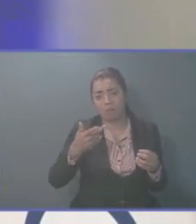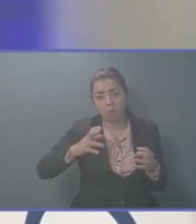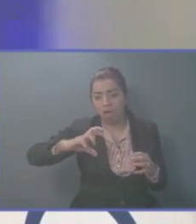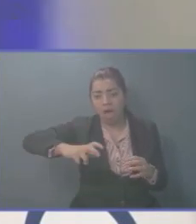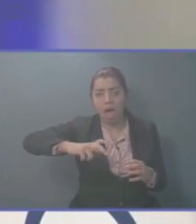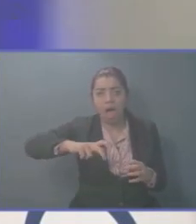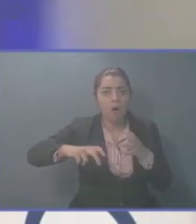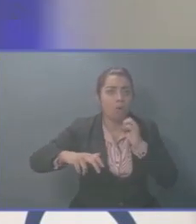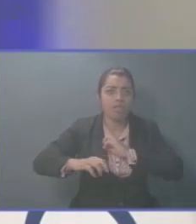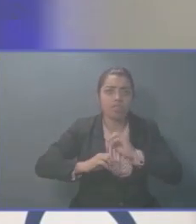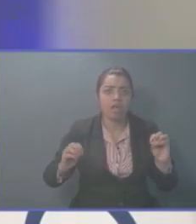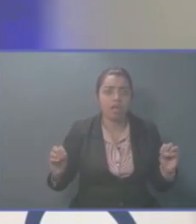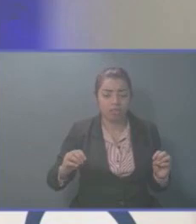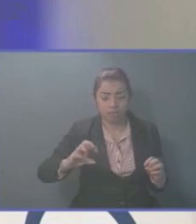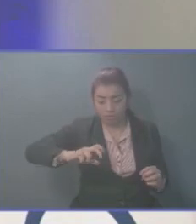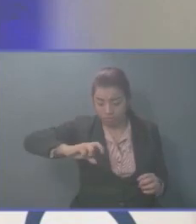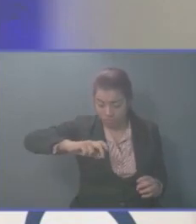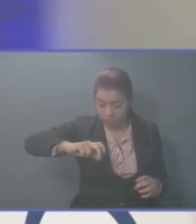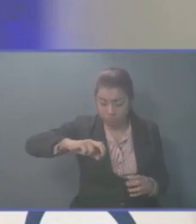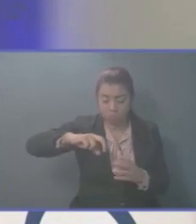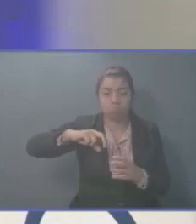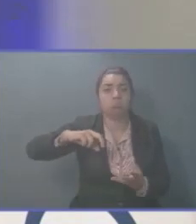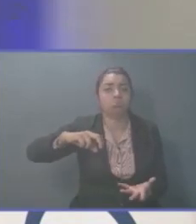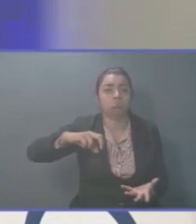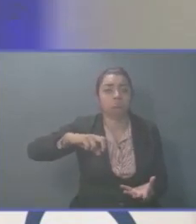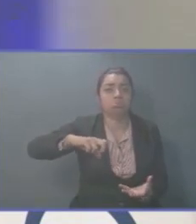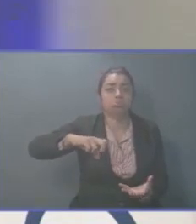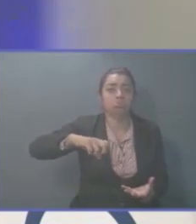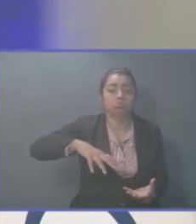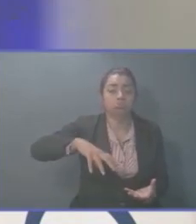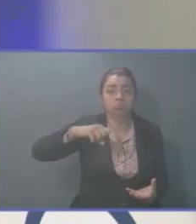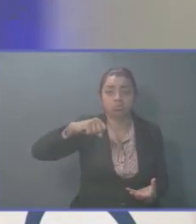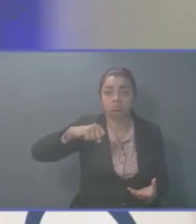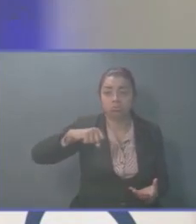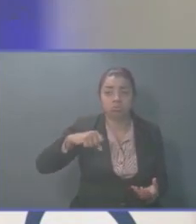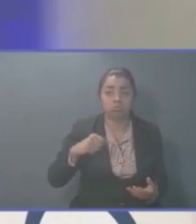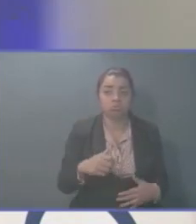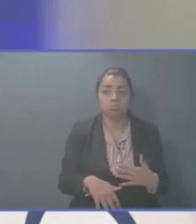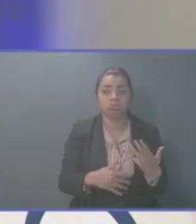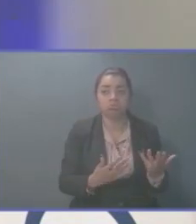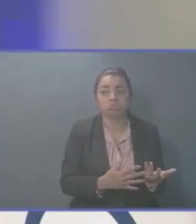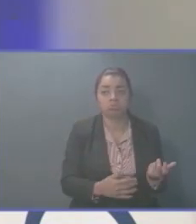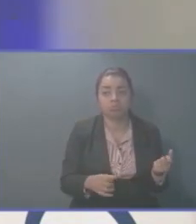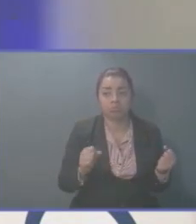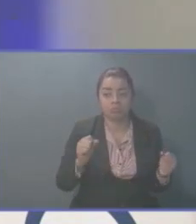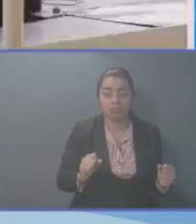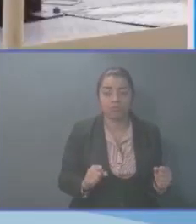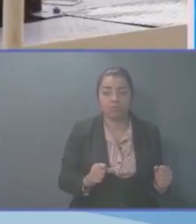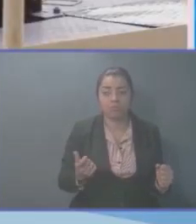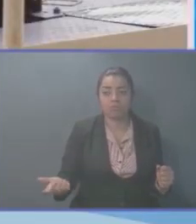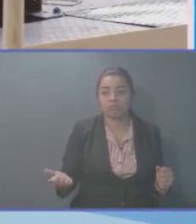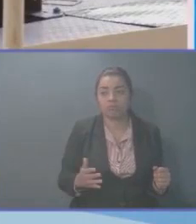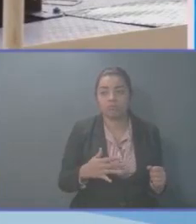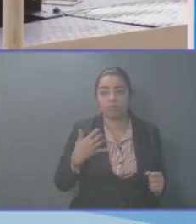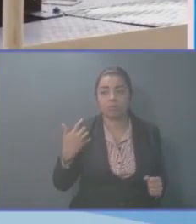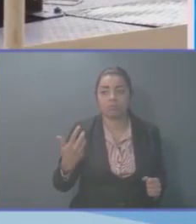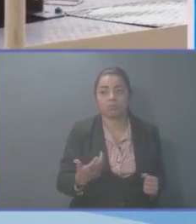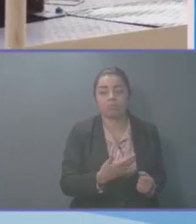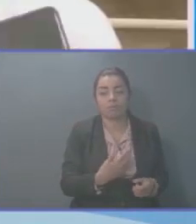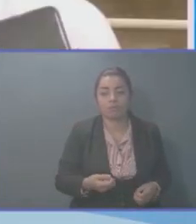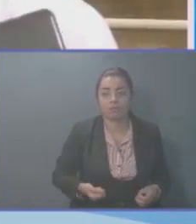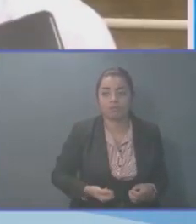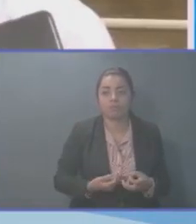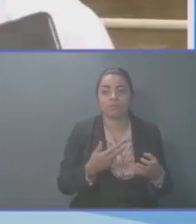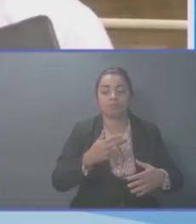puso, digamos, en la opinión pública porque la gente empezó a demandar y a exigir, y nosotros lo dijimos, a nosotros